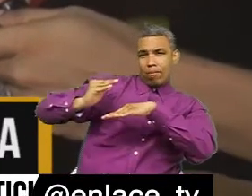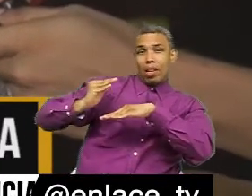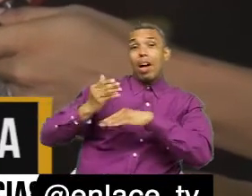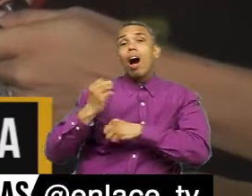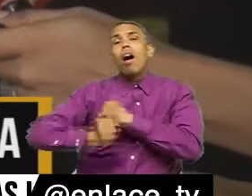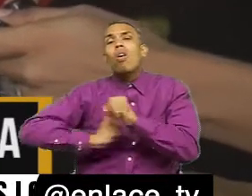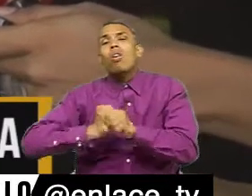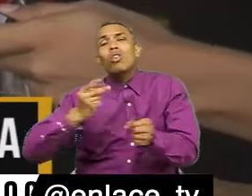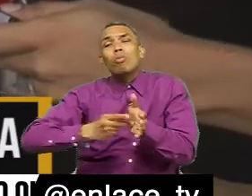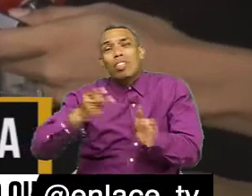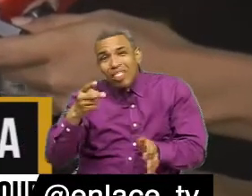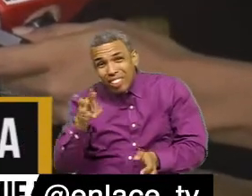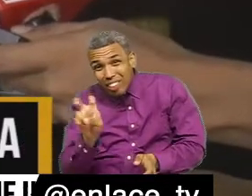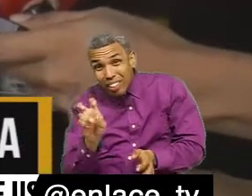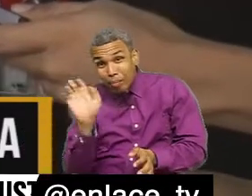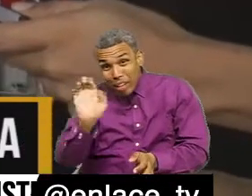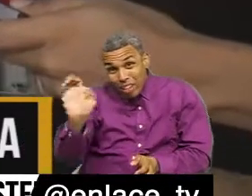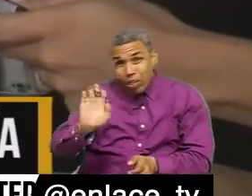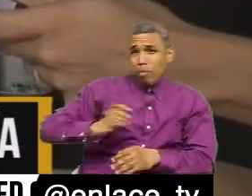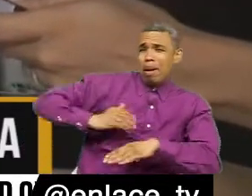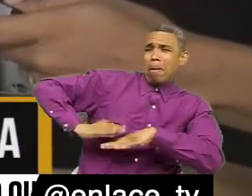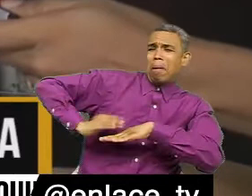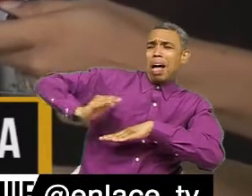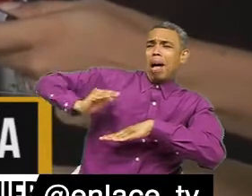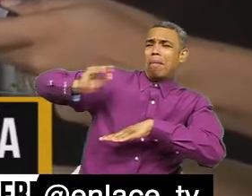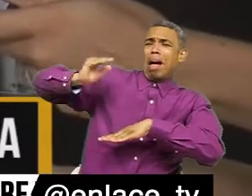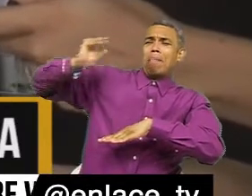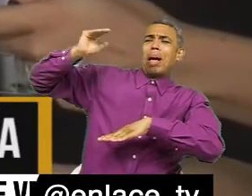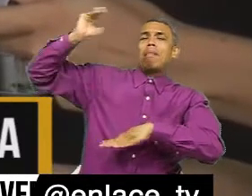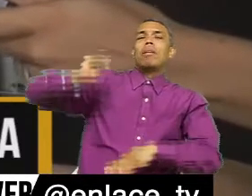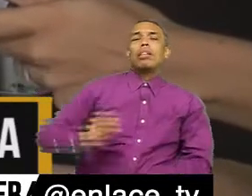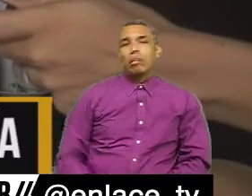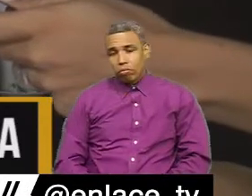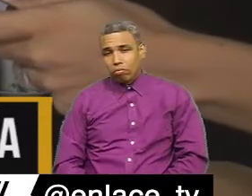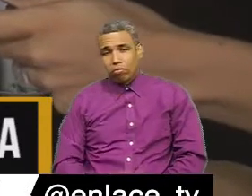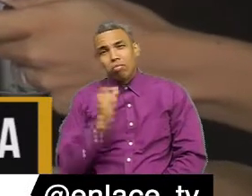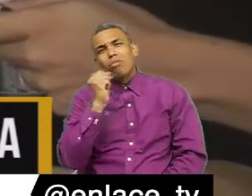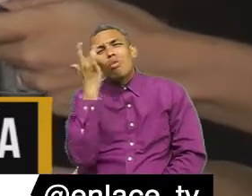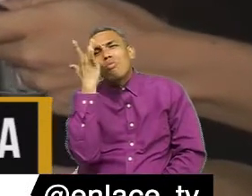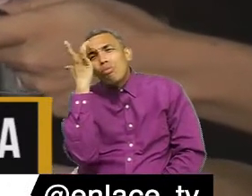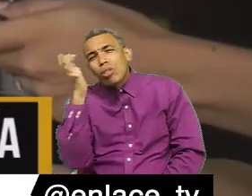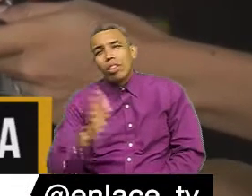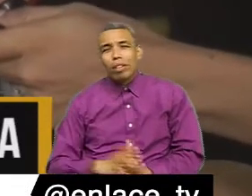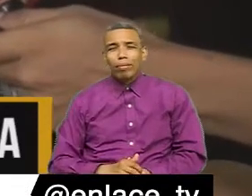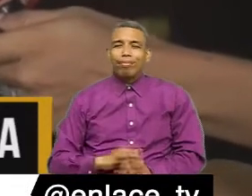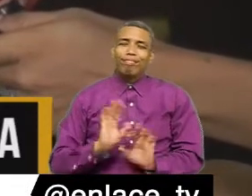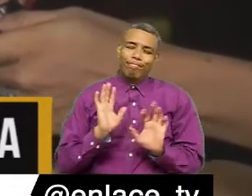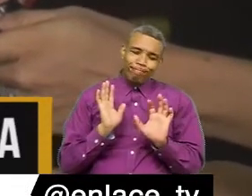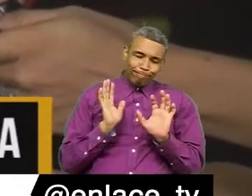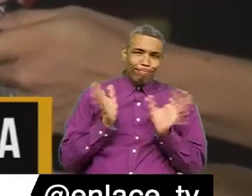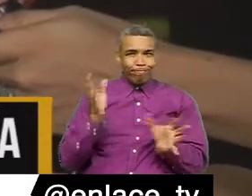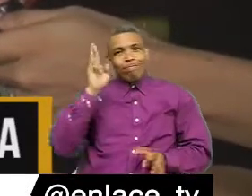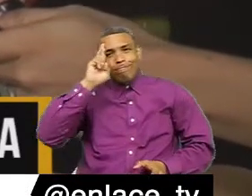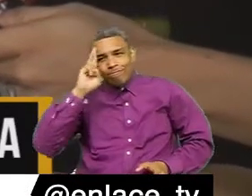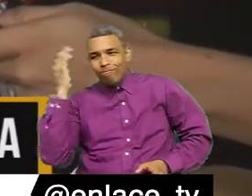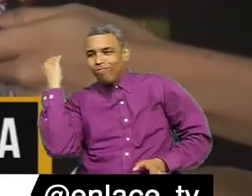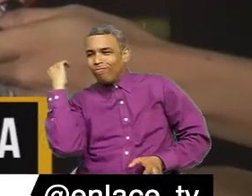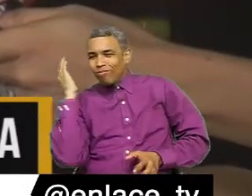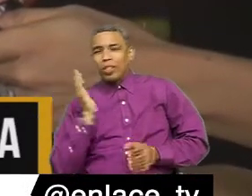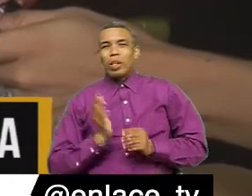como ciudadanos. Creemos que este punto es delicado, el aumento de microtráfico que se ha dado en